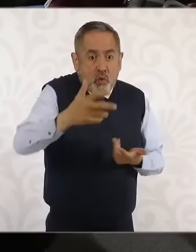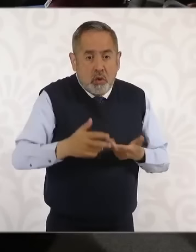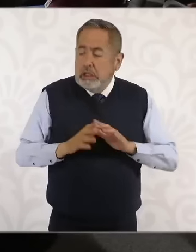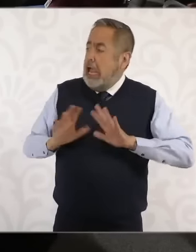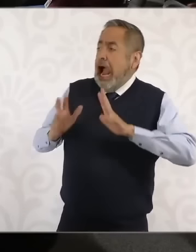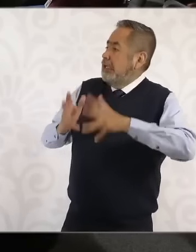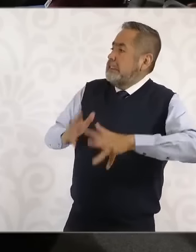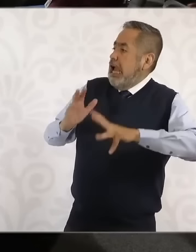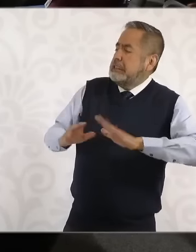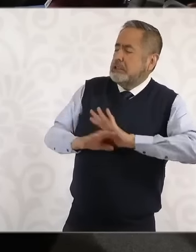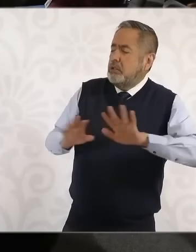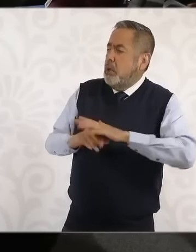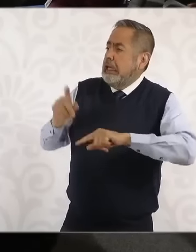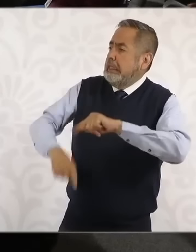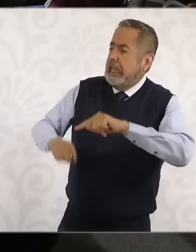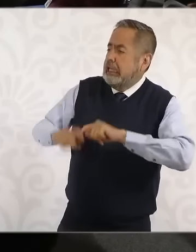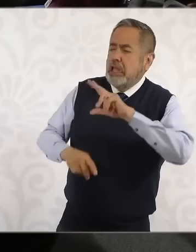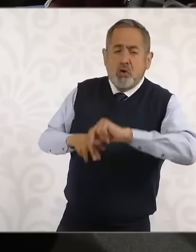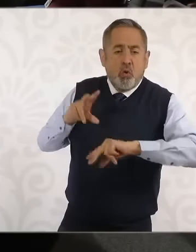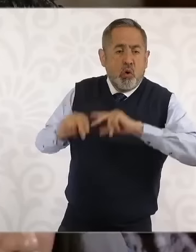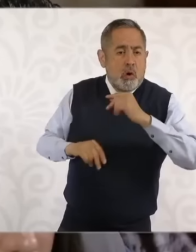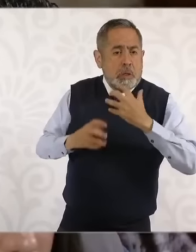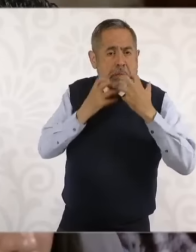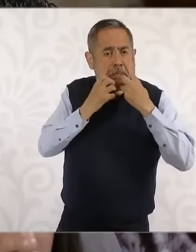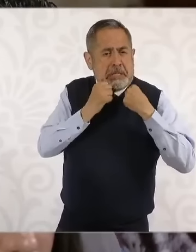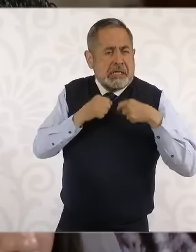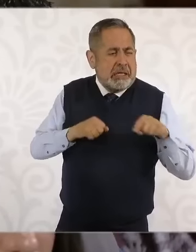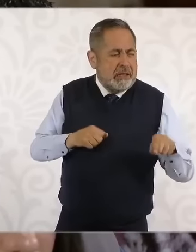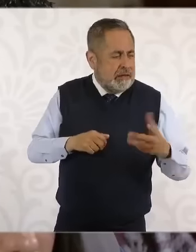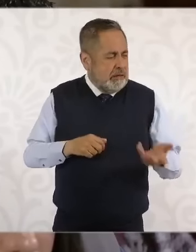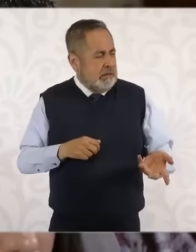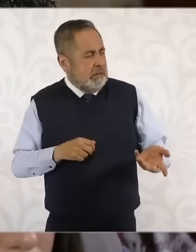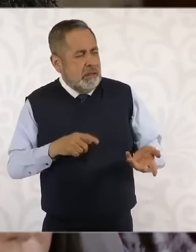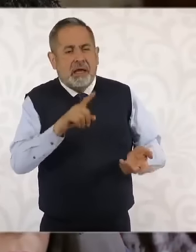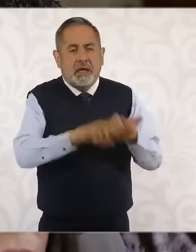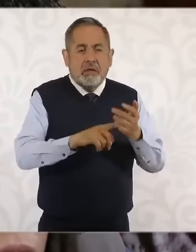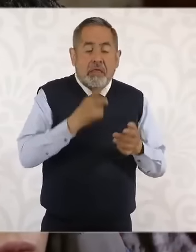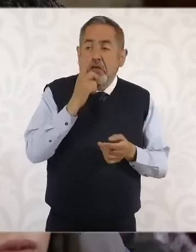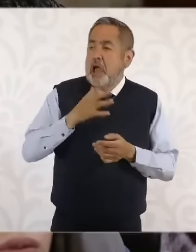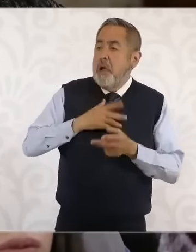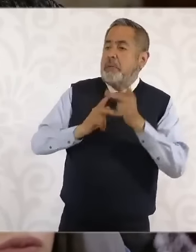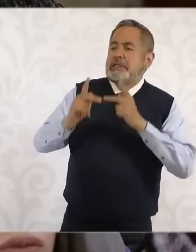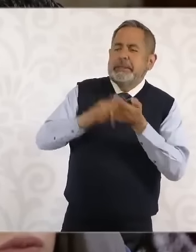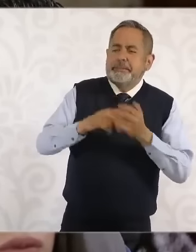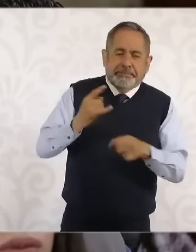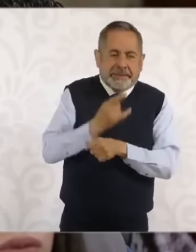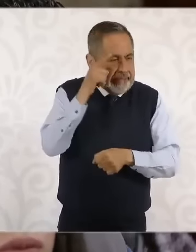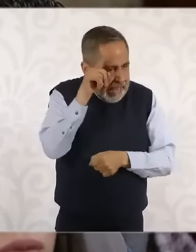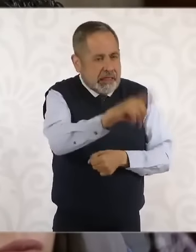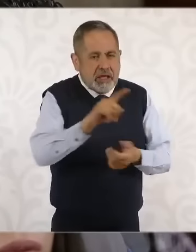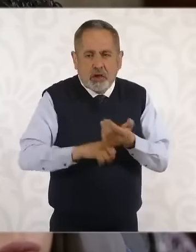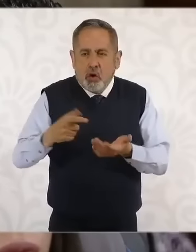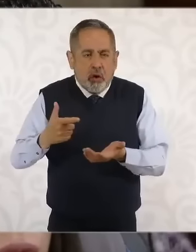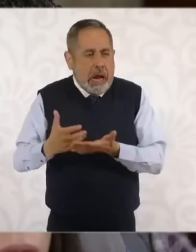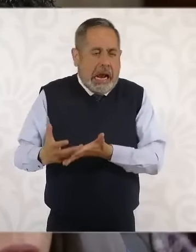más todos los privilegios que tienen, que le llaman prestaciones, pero en realidad son privilegios a costa del